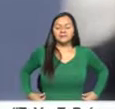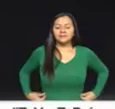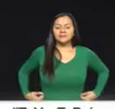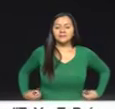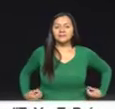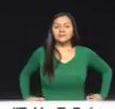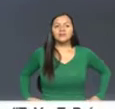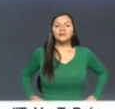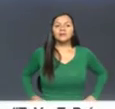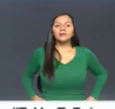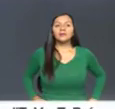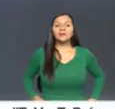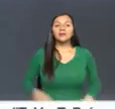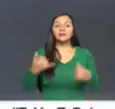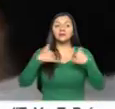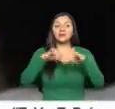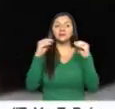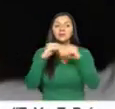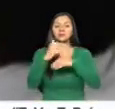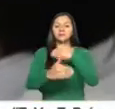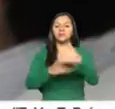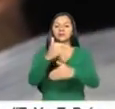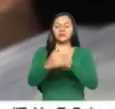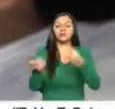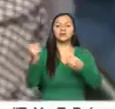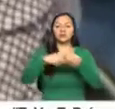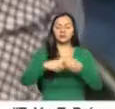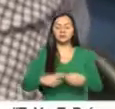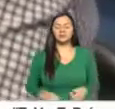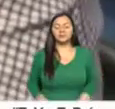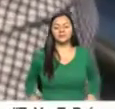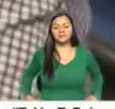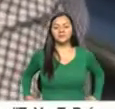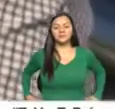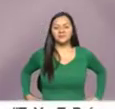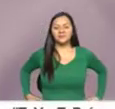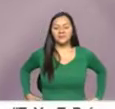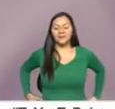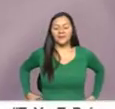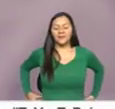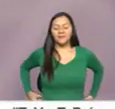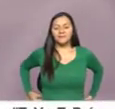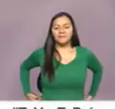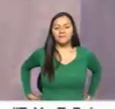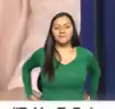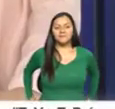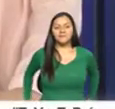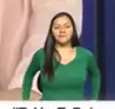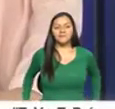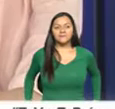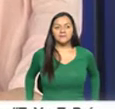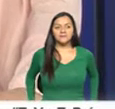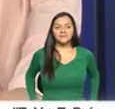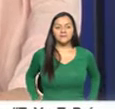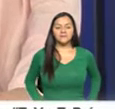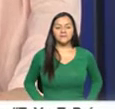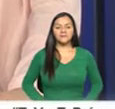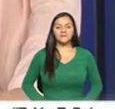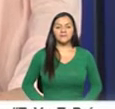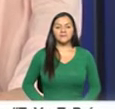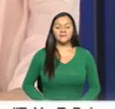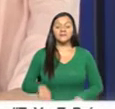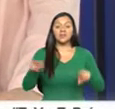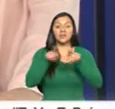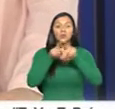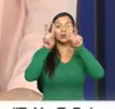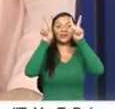www.hack153.org y seguir los pasos para la inscripción. Carolina Díaz, Noticiero Ciudadano. Y en este mismo ámbito